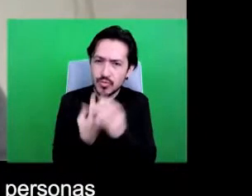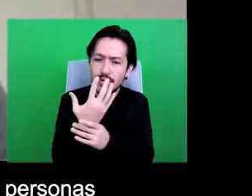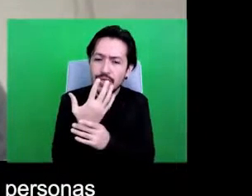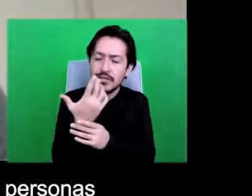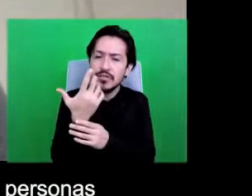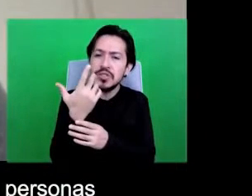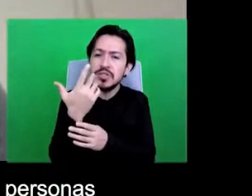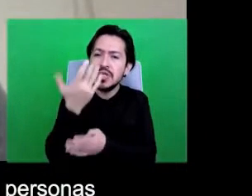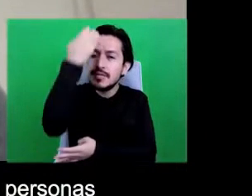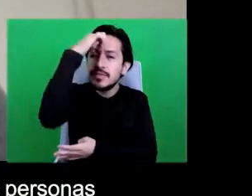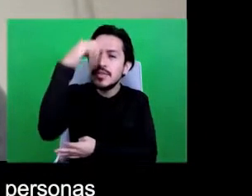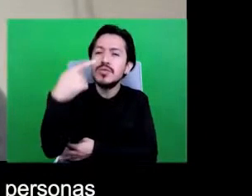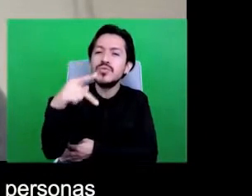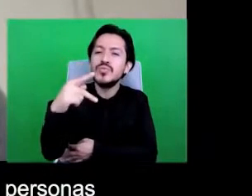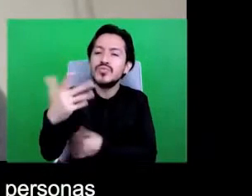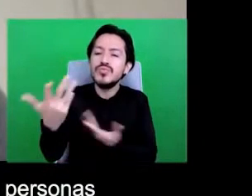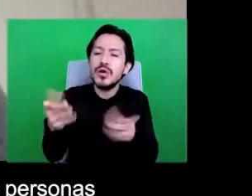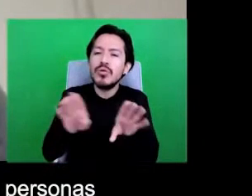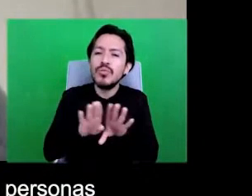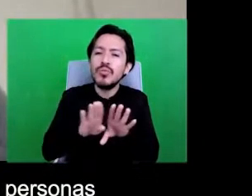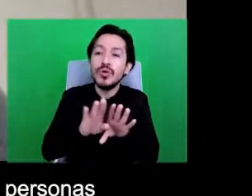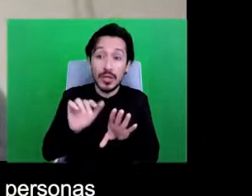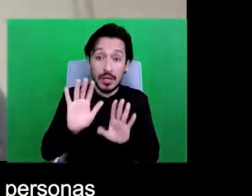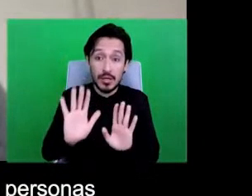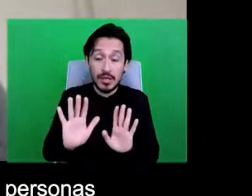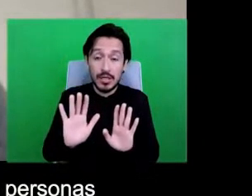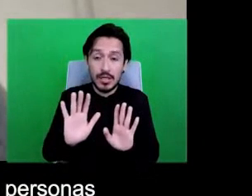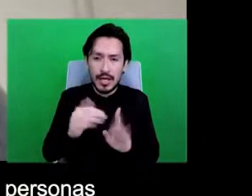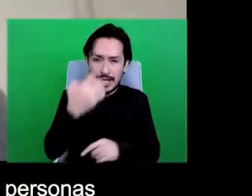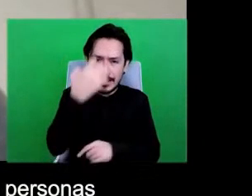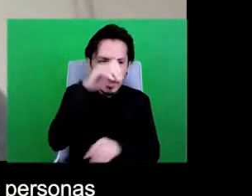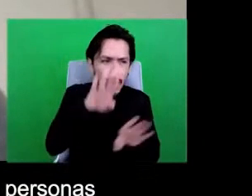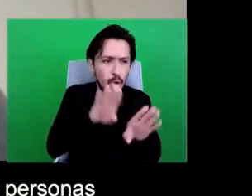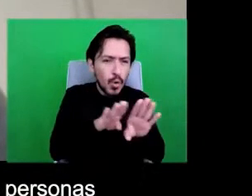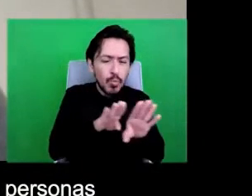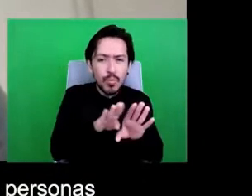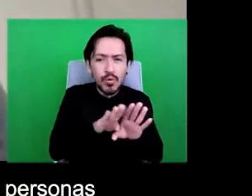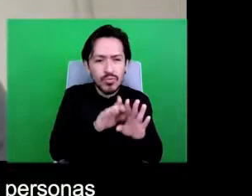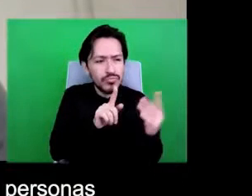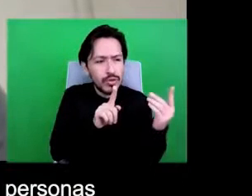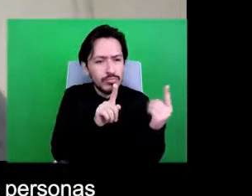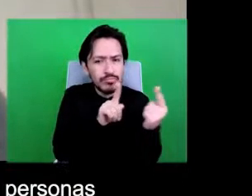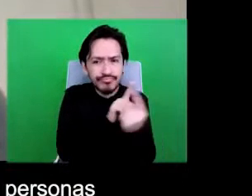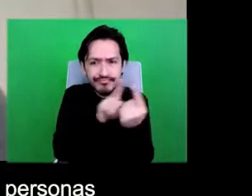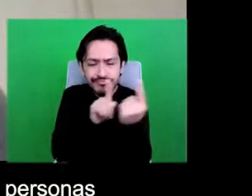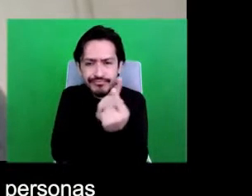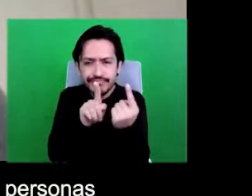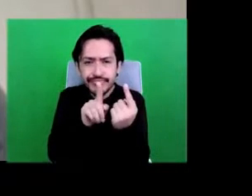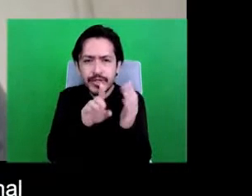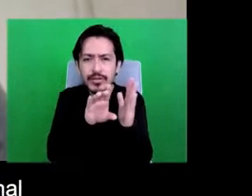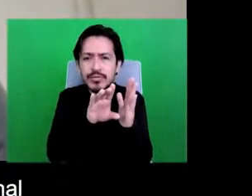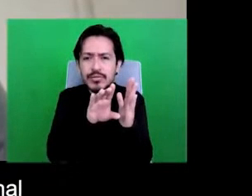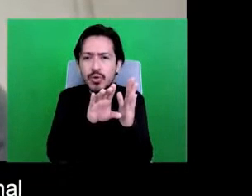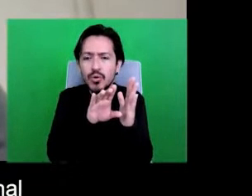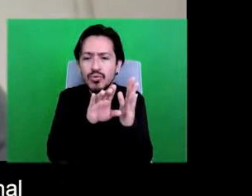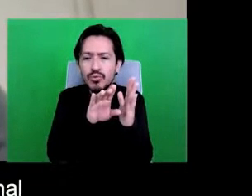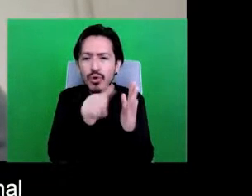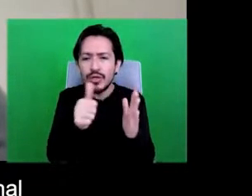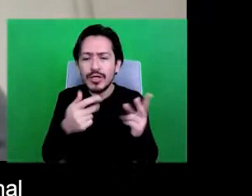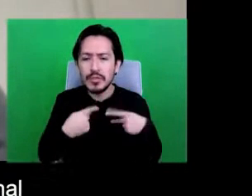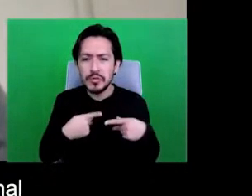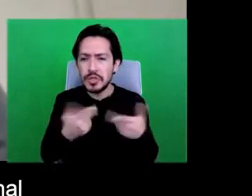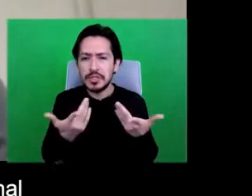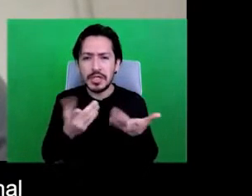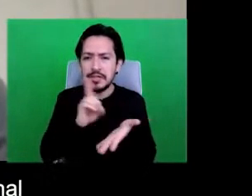sido trabajar con otras personas que a lo mejor no tenemos las dificultades que tú llevas para esta relación